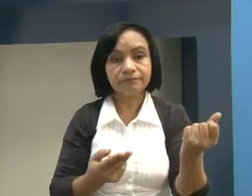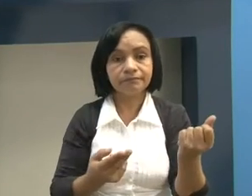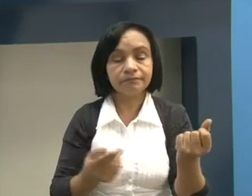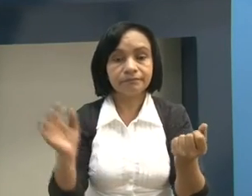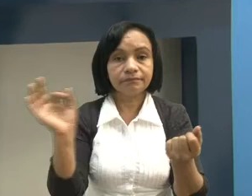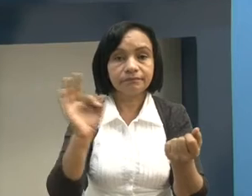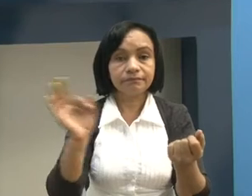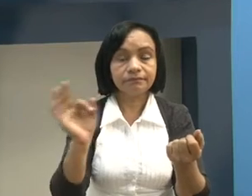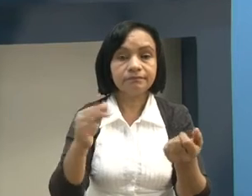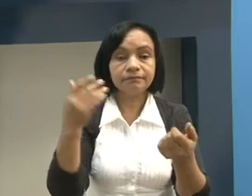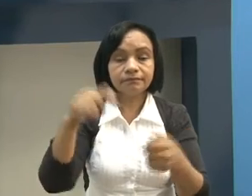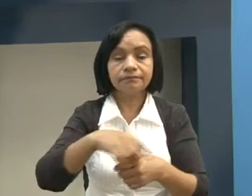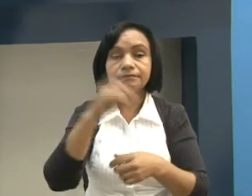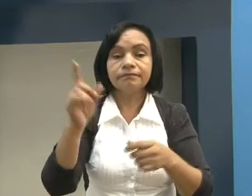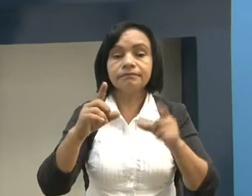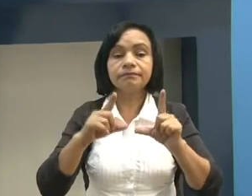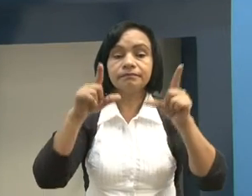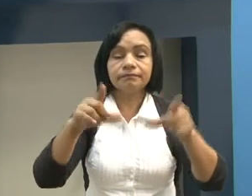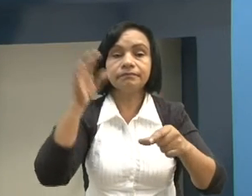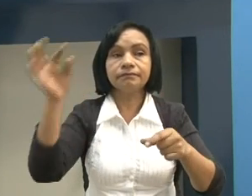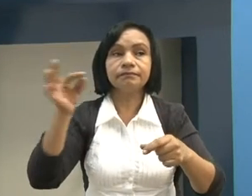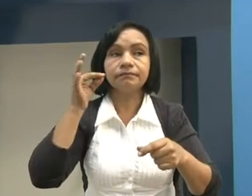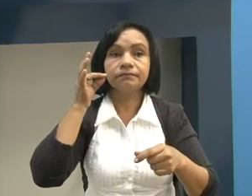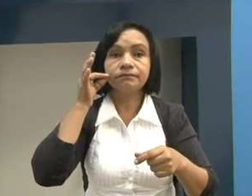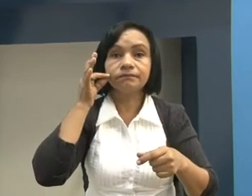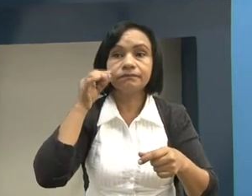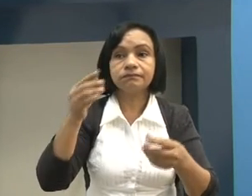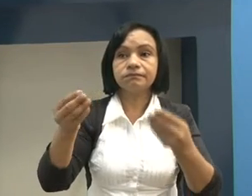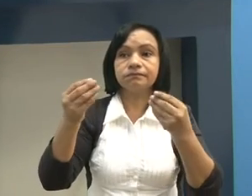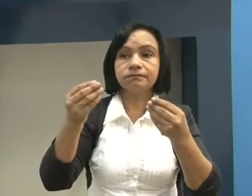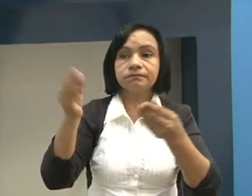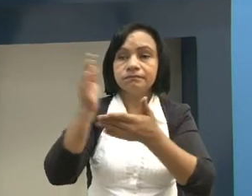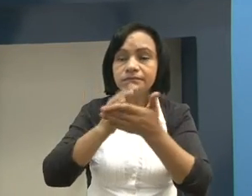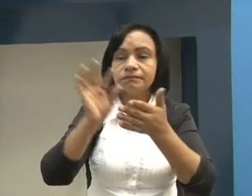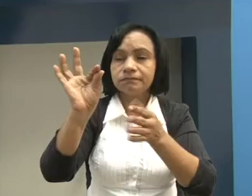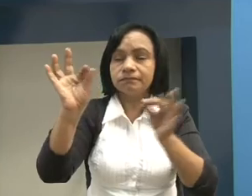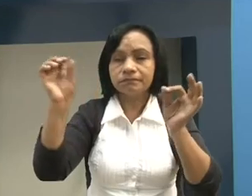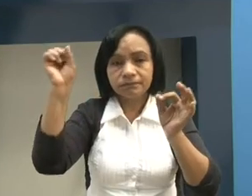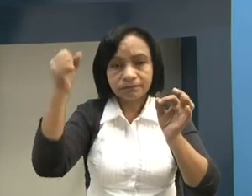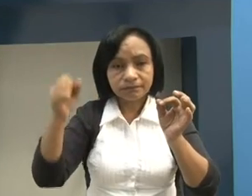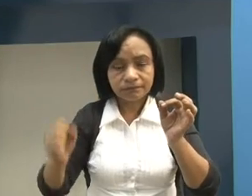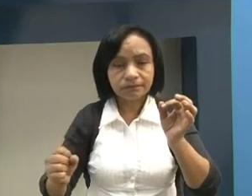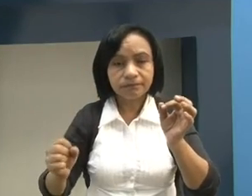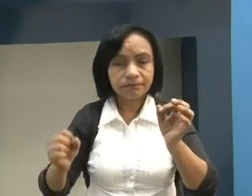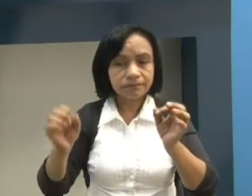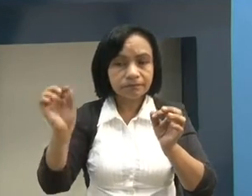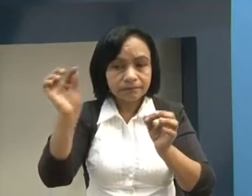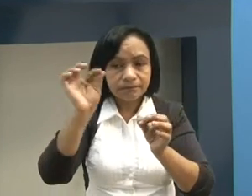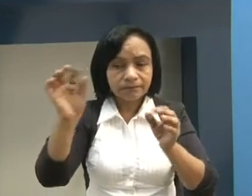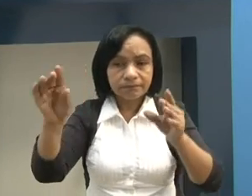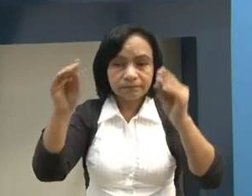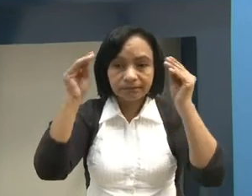tal manera de que hoy las matrículas en las escuelas normales, vos vas ya muy poco la matrícula en los sabatinos, o sea, todavía hay los cursos